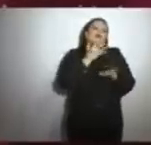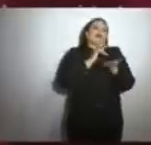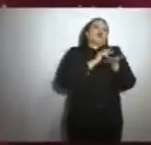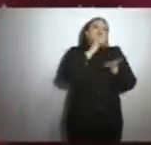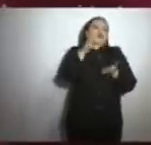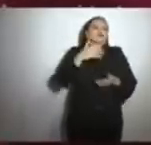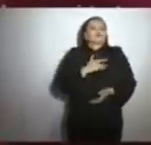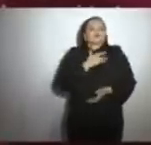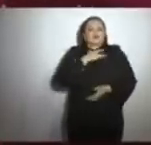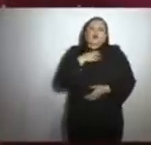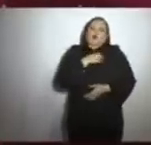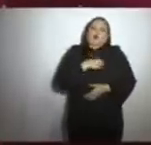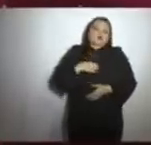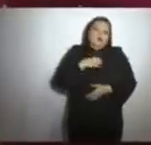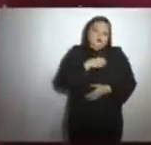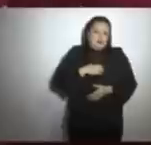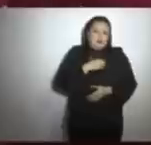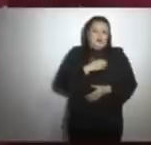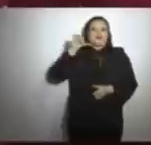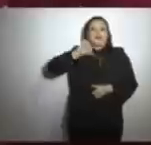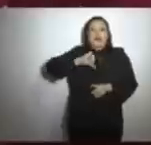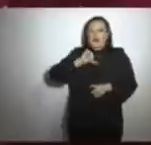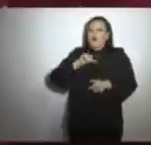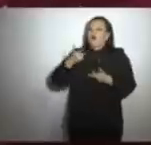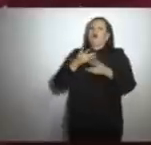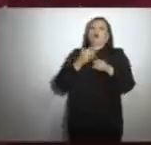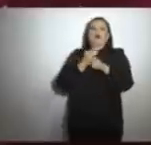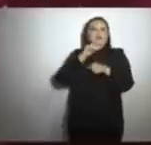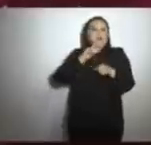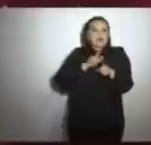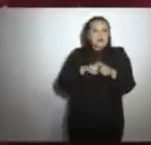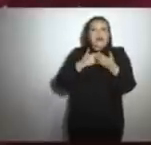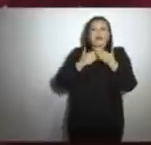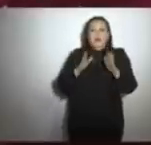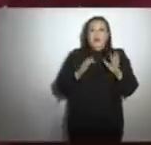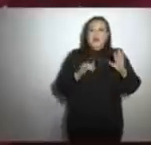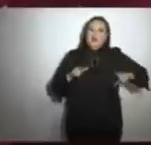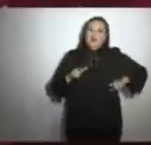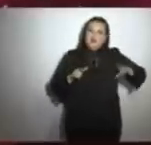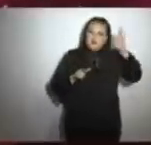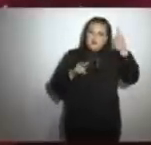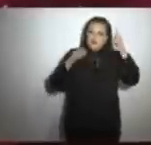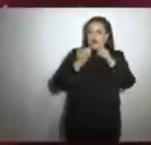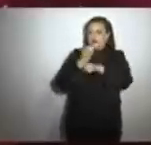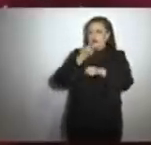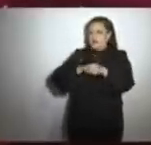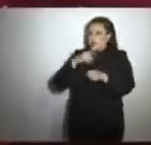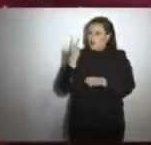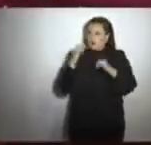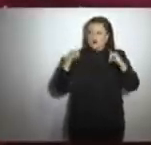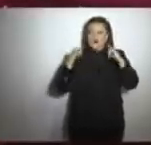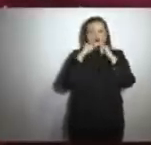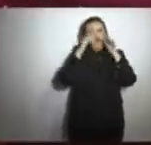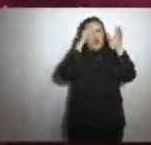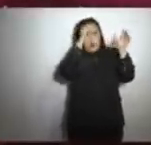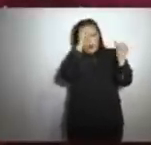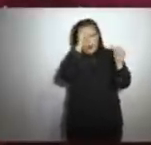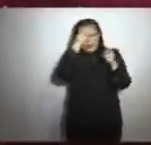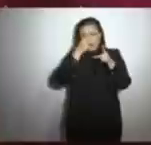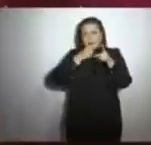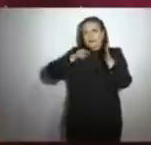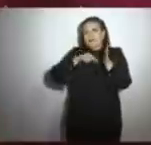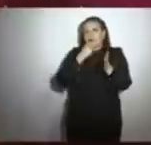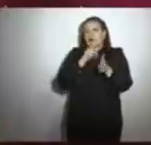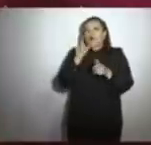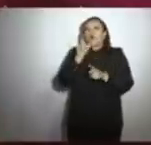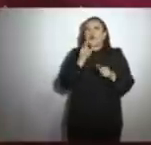porque este día firmamos nuestro convenio y empezamos a trabajar, como ya se ha dicho, a partir del